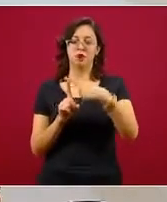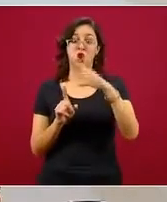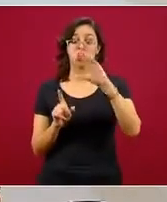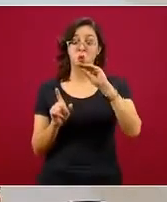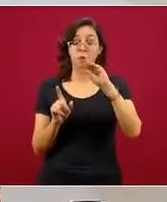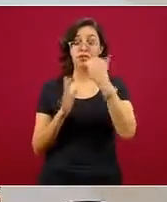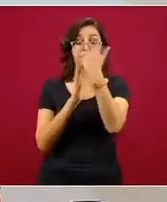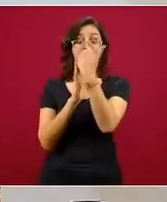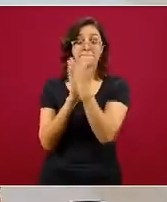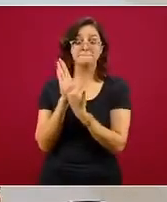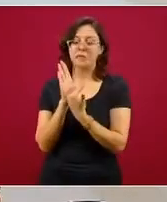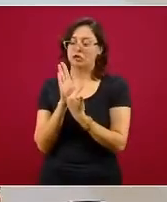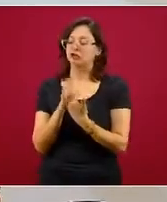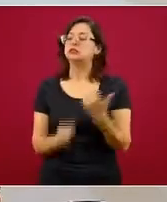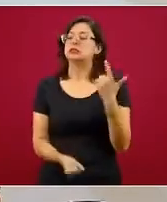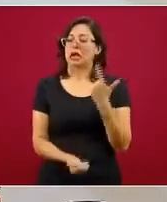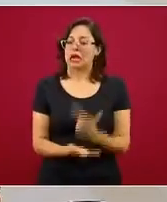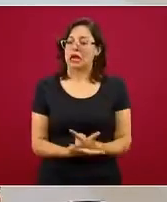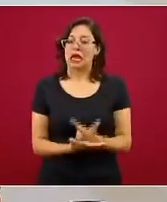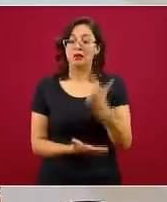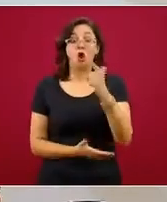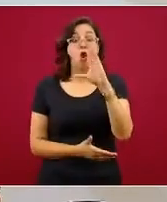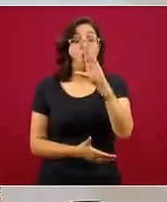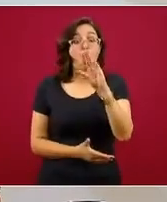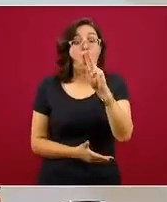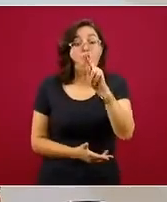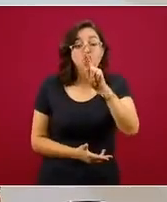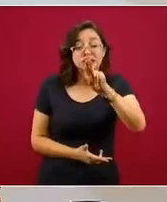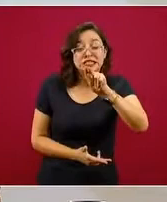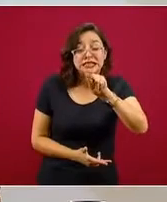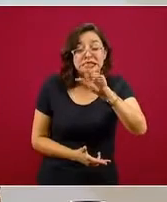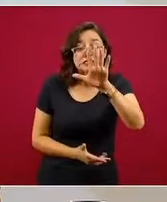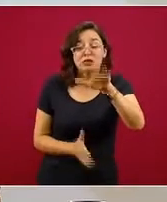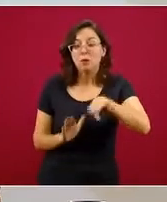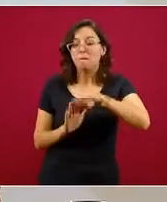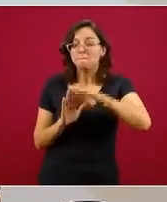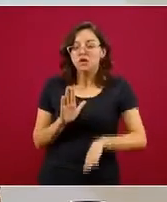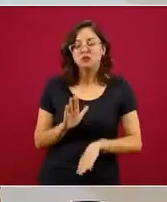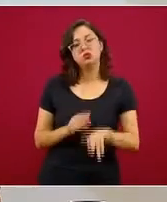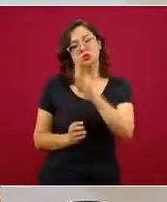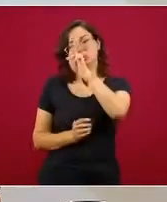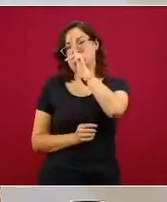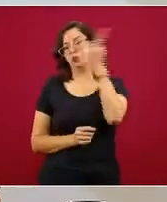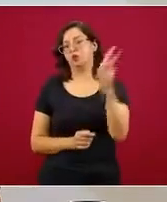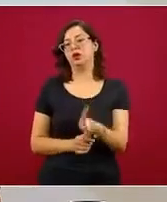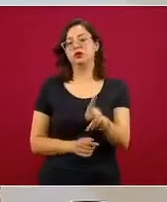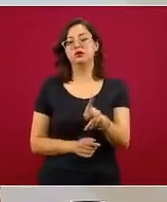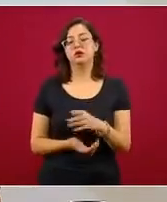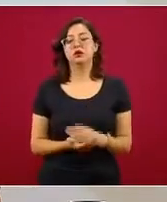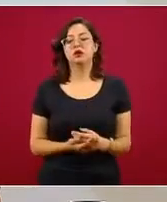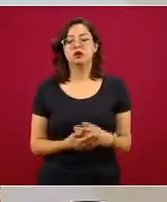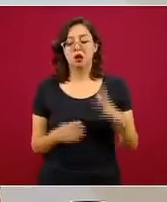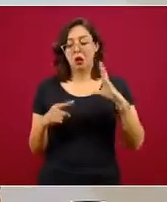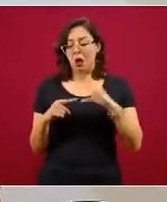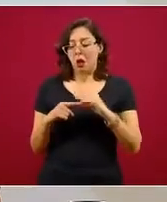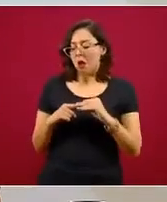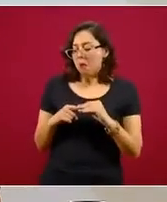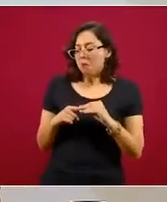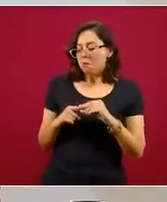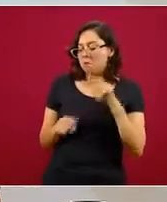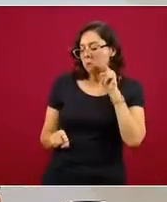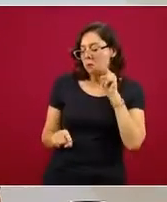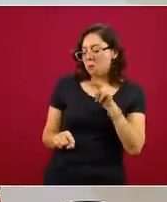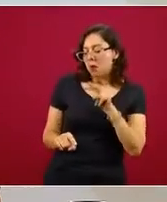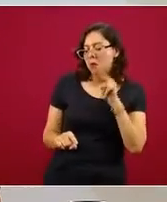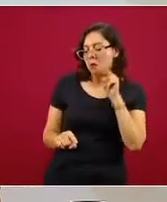de 90, definitivamente no por debajo de 85, y se ha conocido que si uno monitorea la